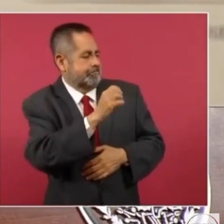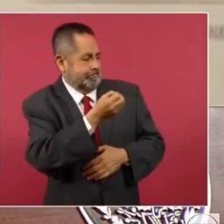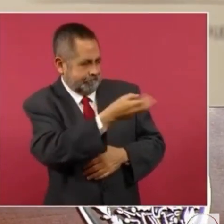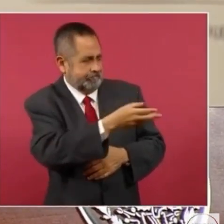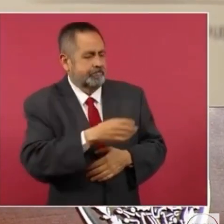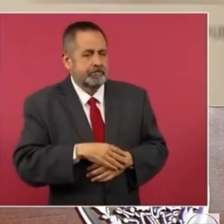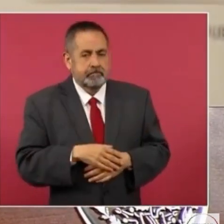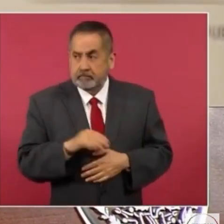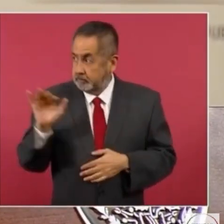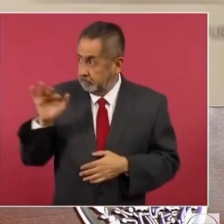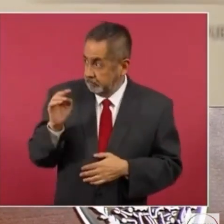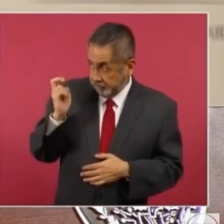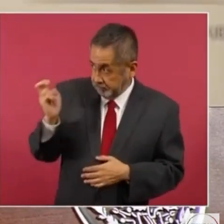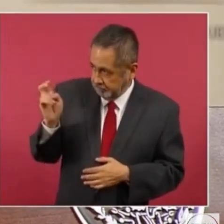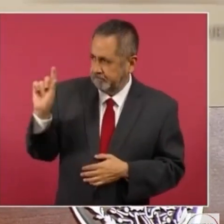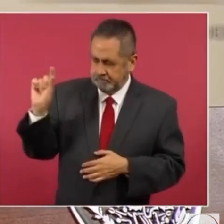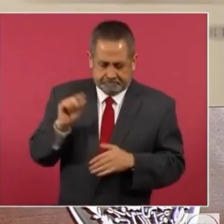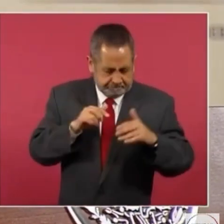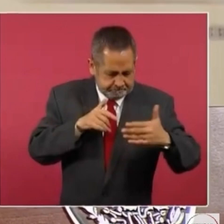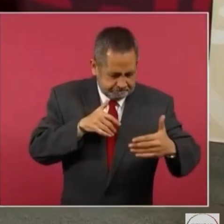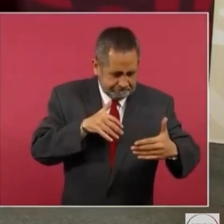Aquí está.